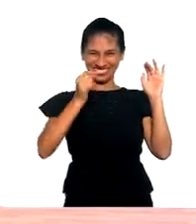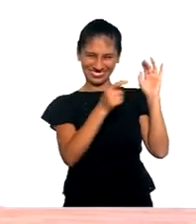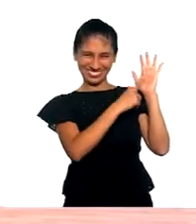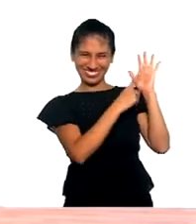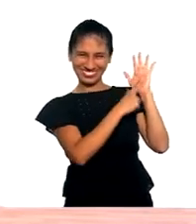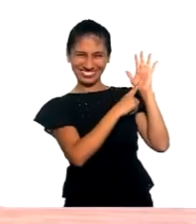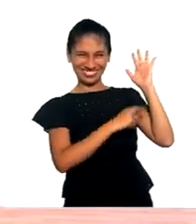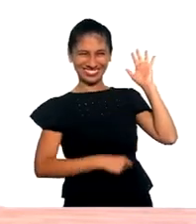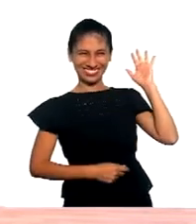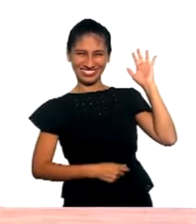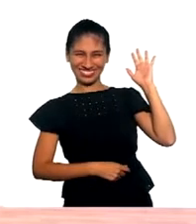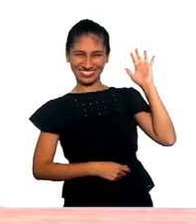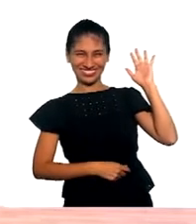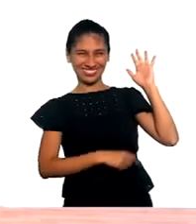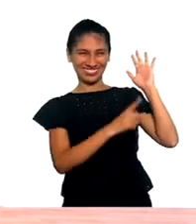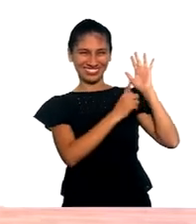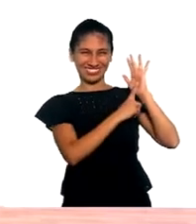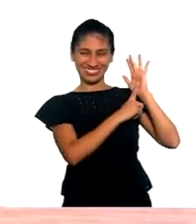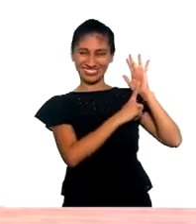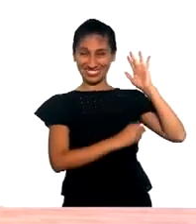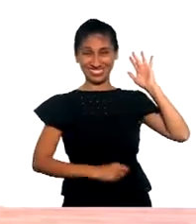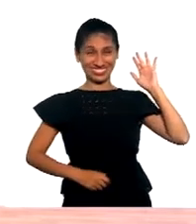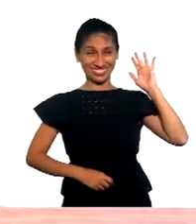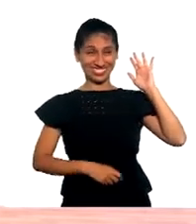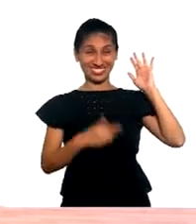2 3